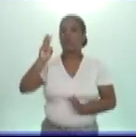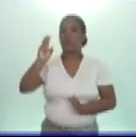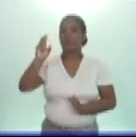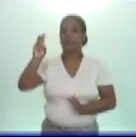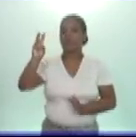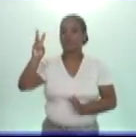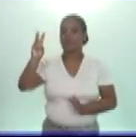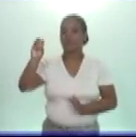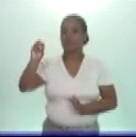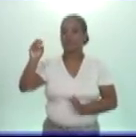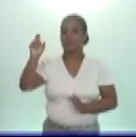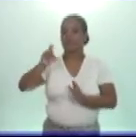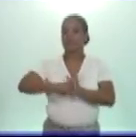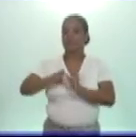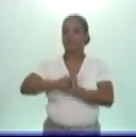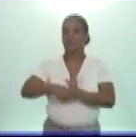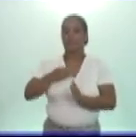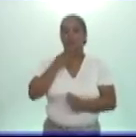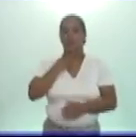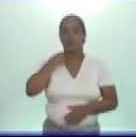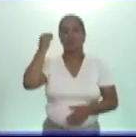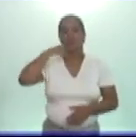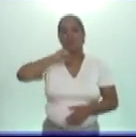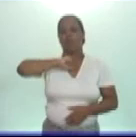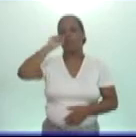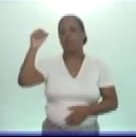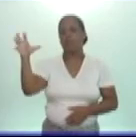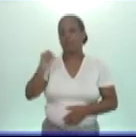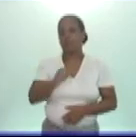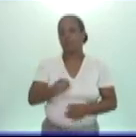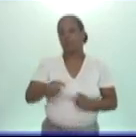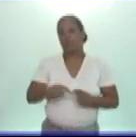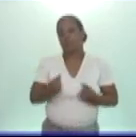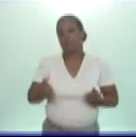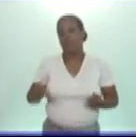lo que gana el otro? Bueno, pues al total